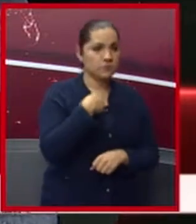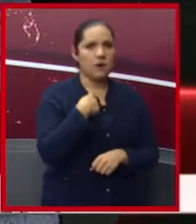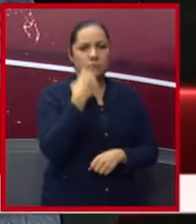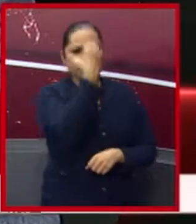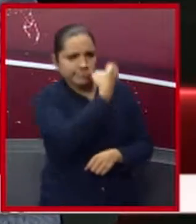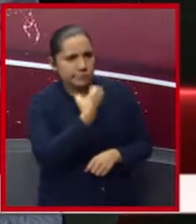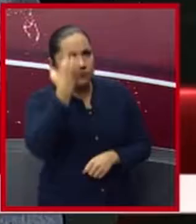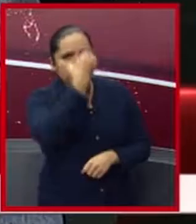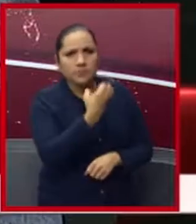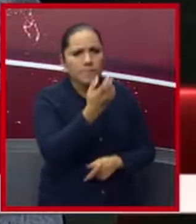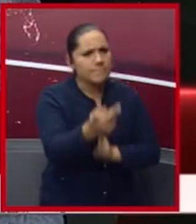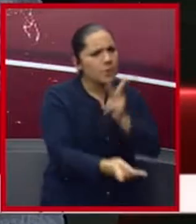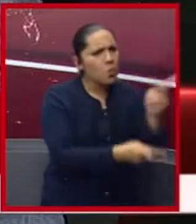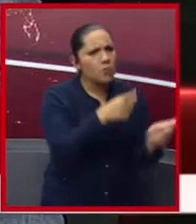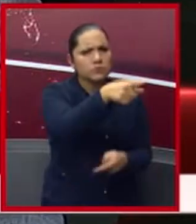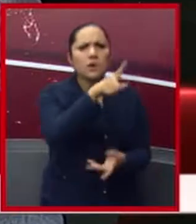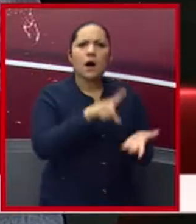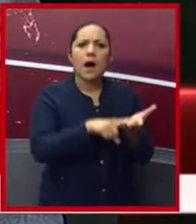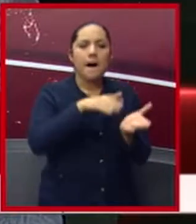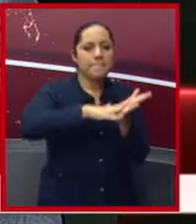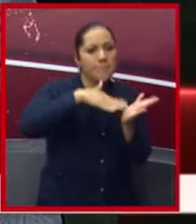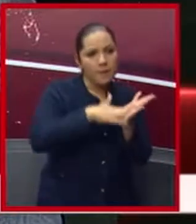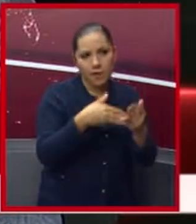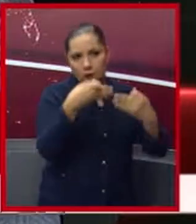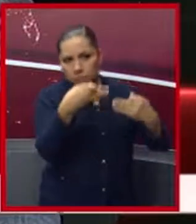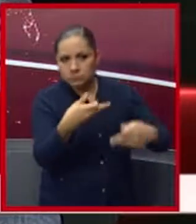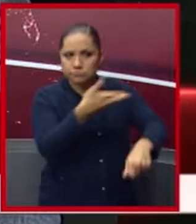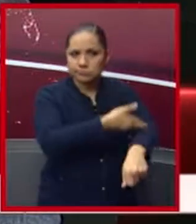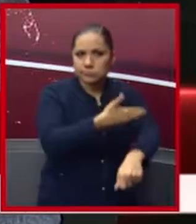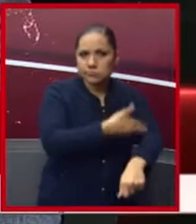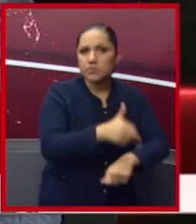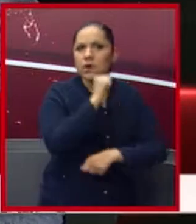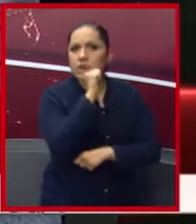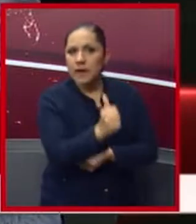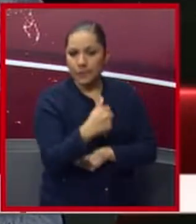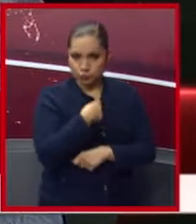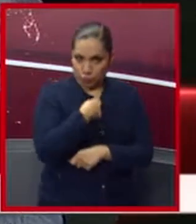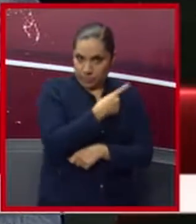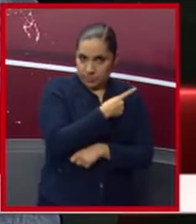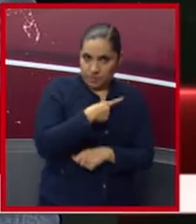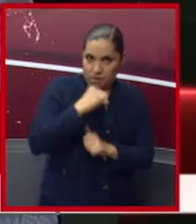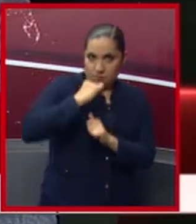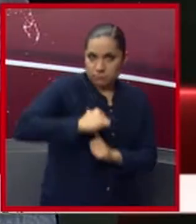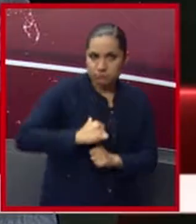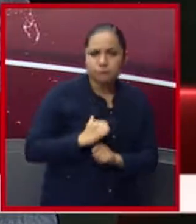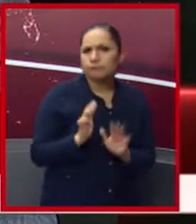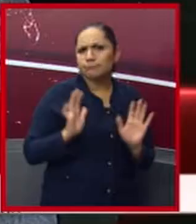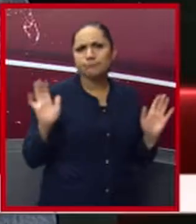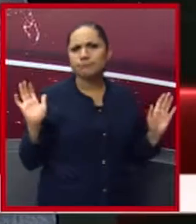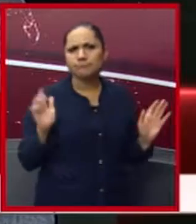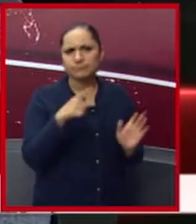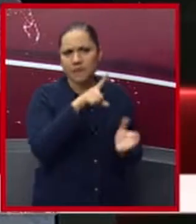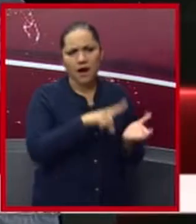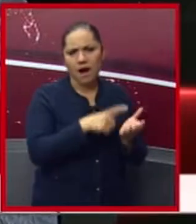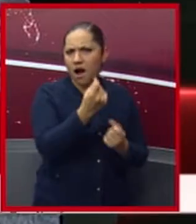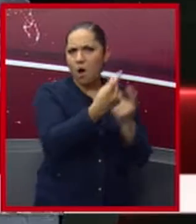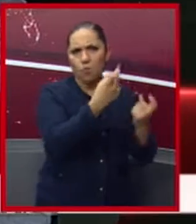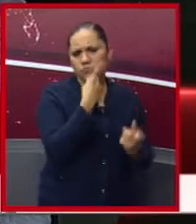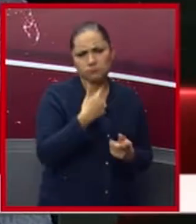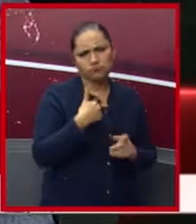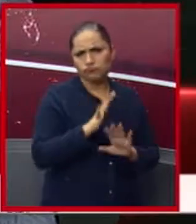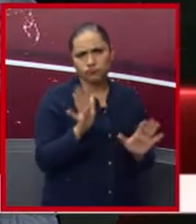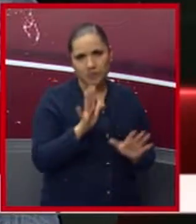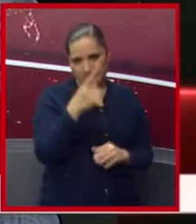que estén cuestionando la legalidad en cuanto a la estadía o la presencia de los mexicanos.